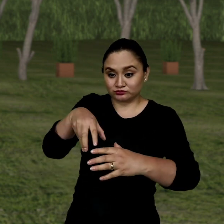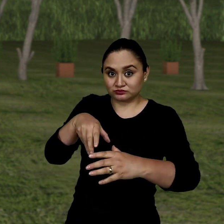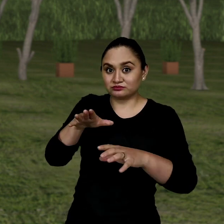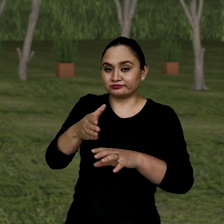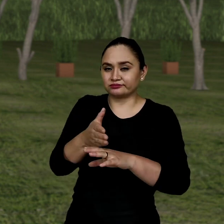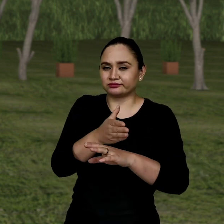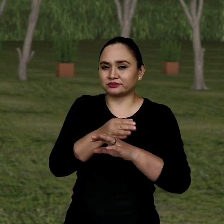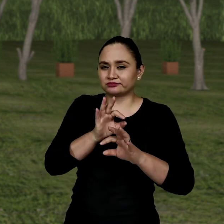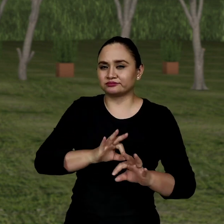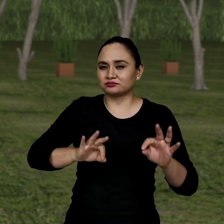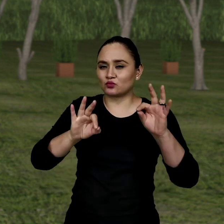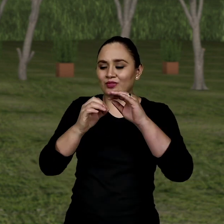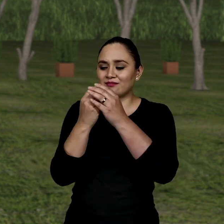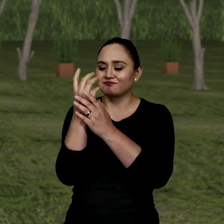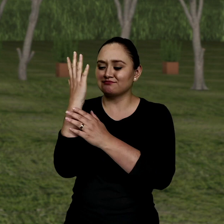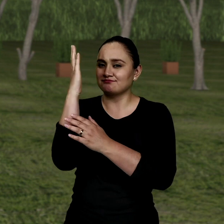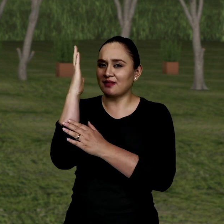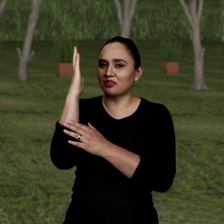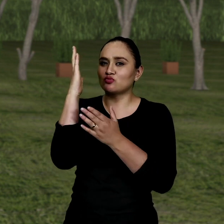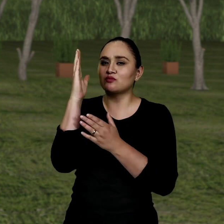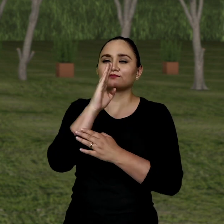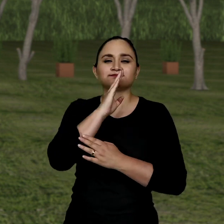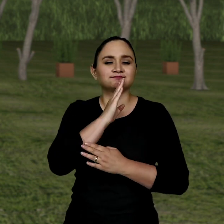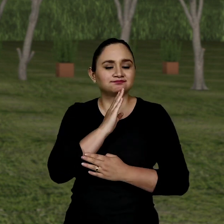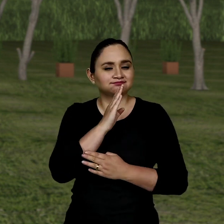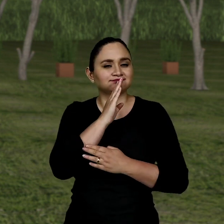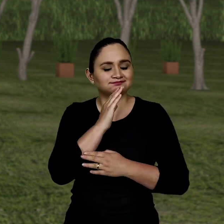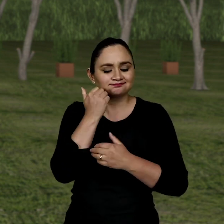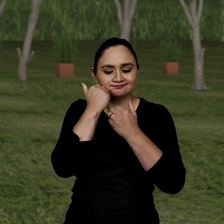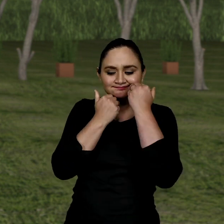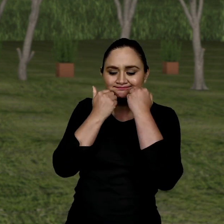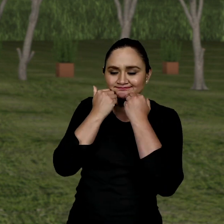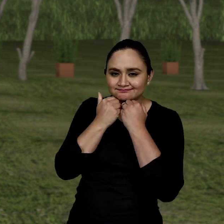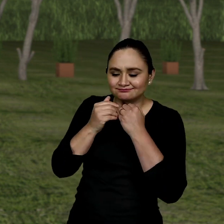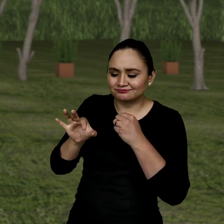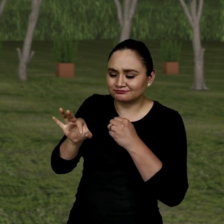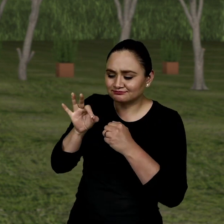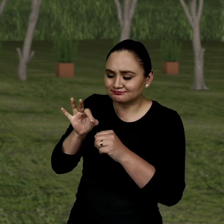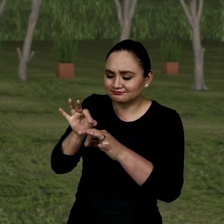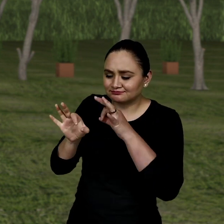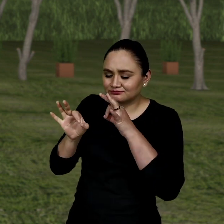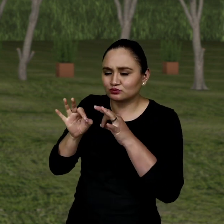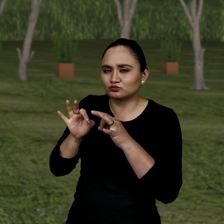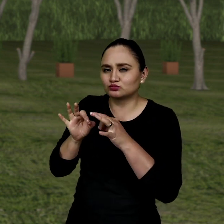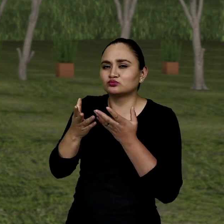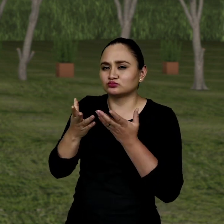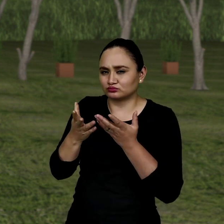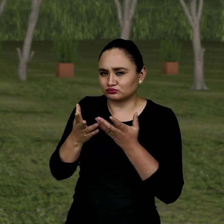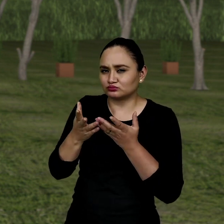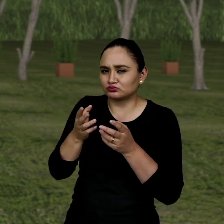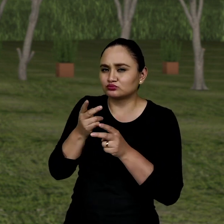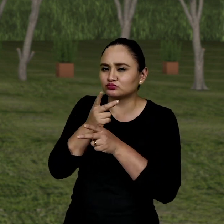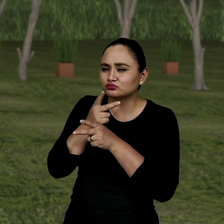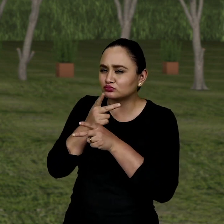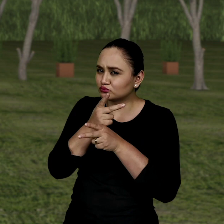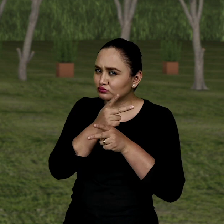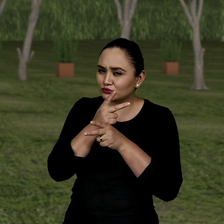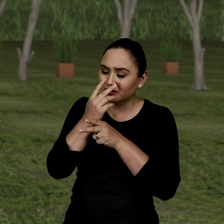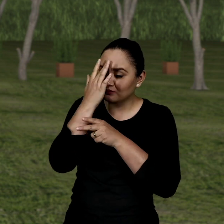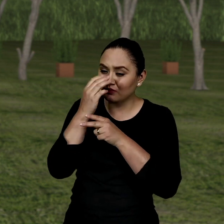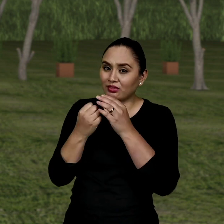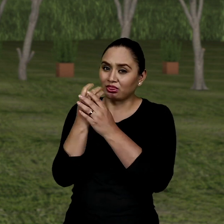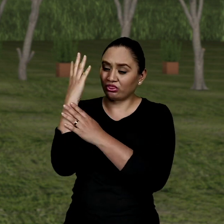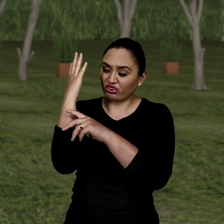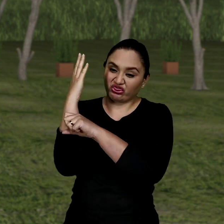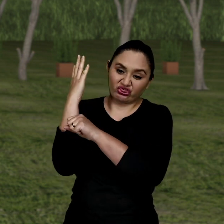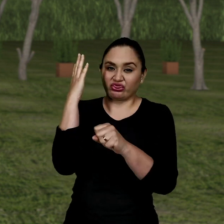y cariño. Nunca arranques cualquiera de sus partes, ya que se puede lastimar hasta de manera permanente a la planta. Estos